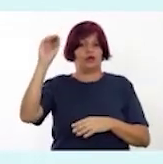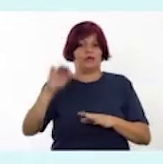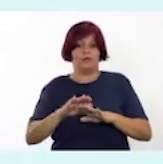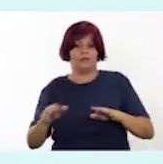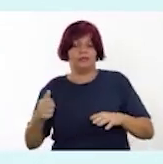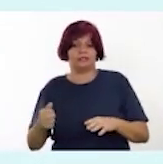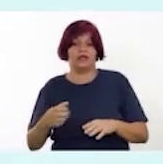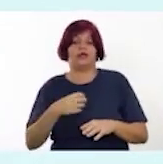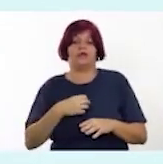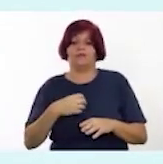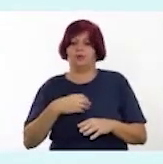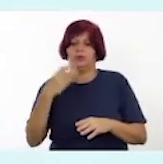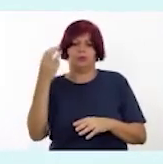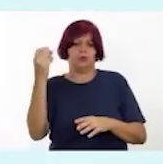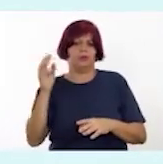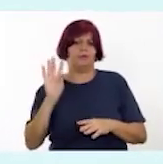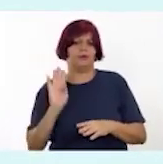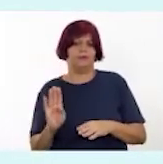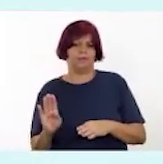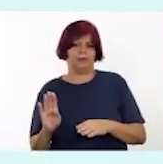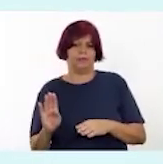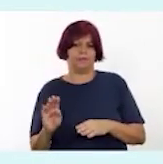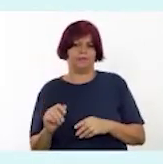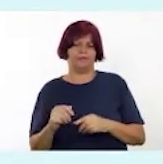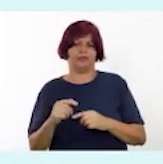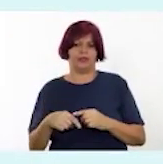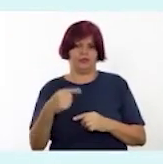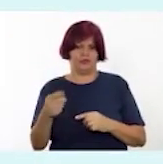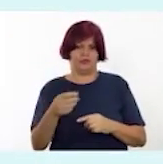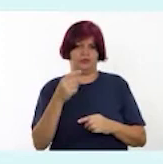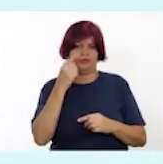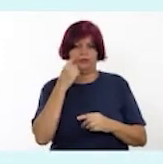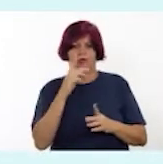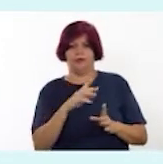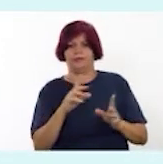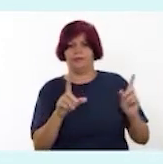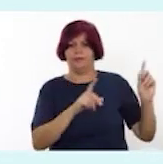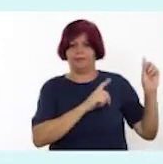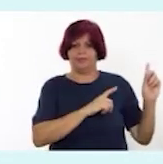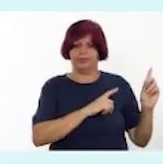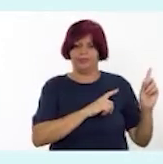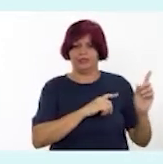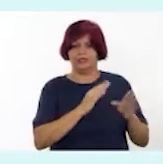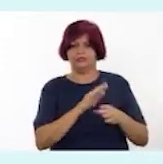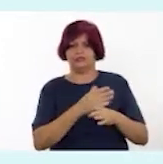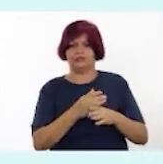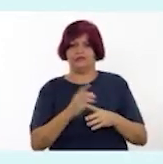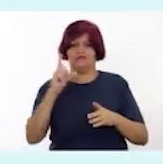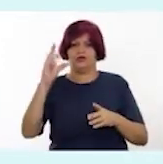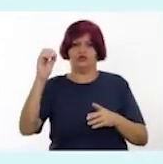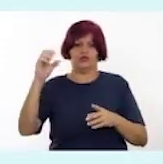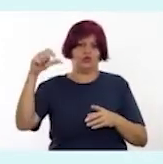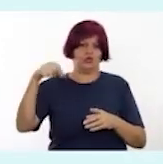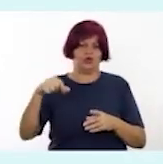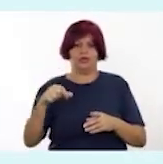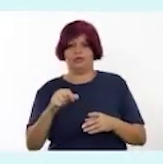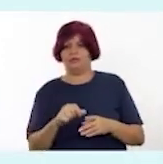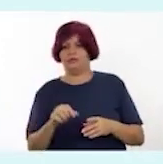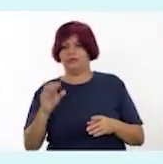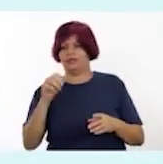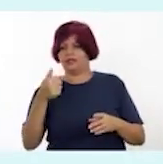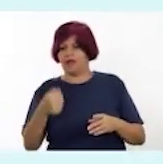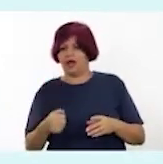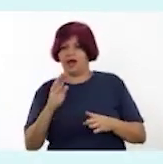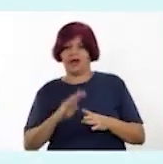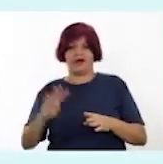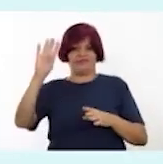es el propio número b. A continuación, ustedes tienen aquí la definición del logaritmo. El logaritmo en base a de b es igual a x, y